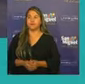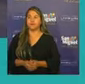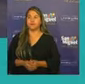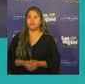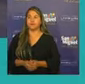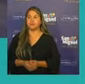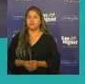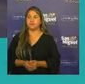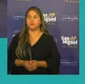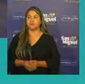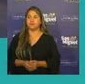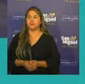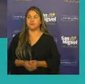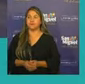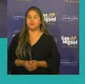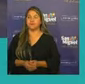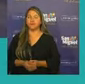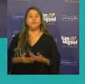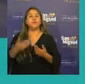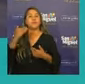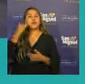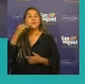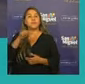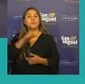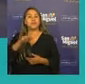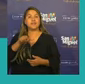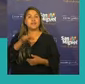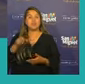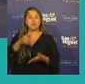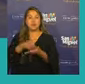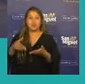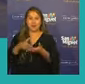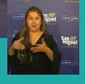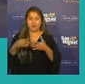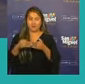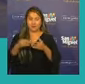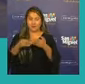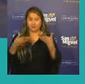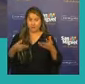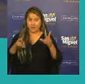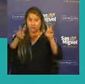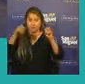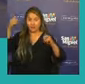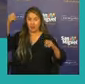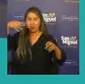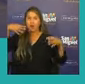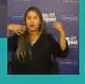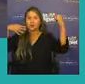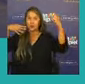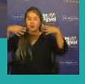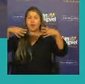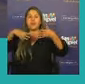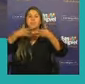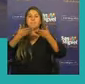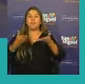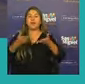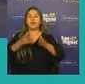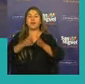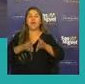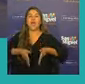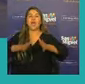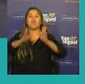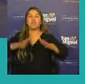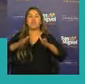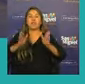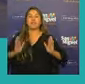Se vienen casi 600 millones de pesos para luminarias de toda Avenida Santa Rosa,